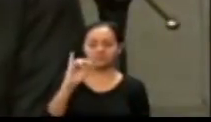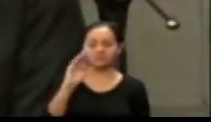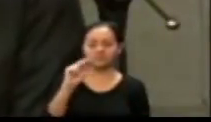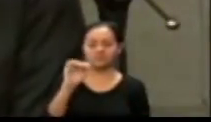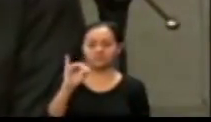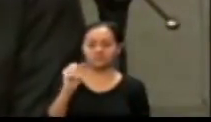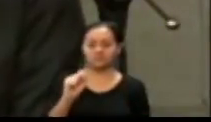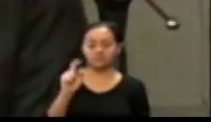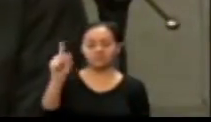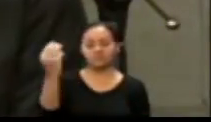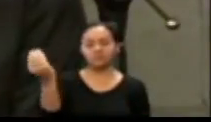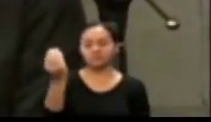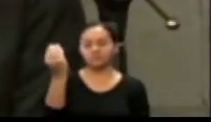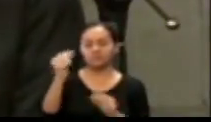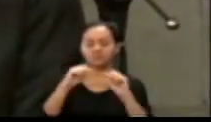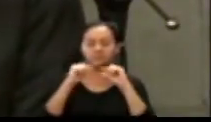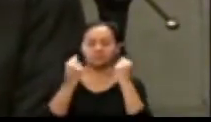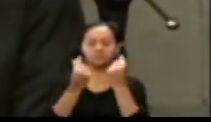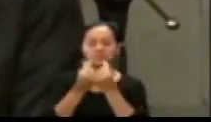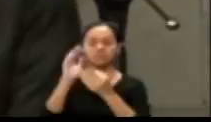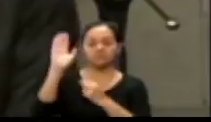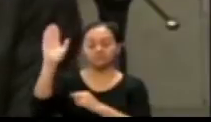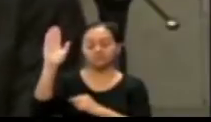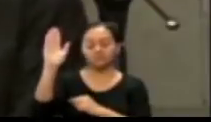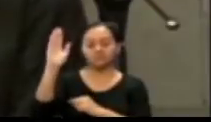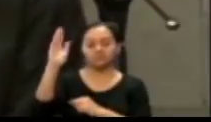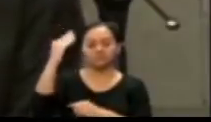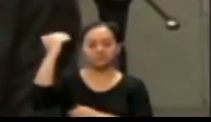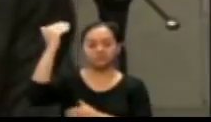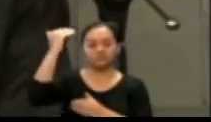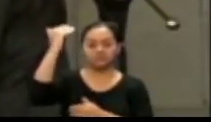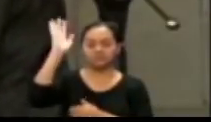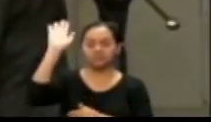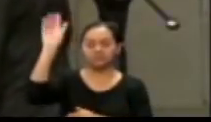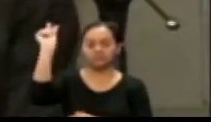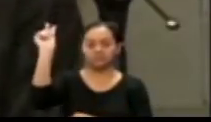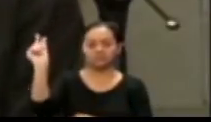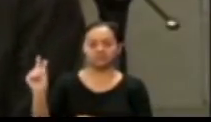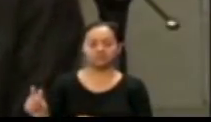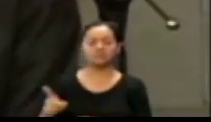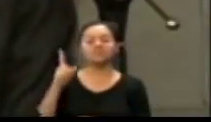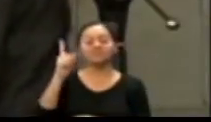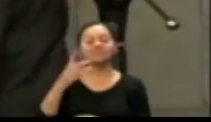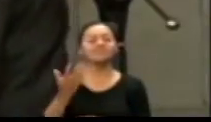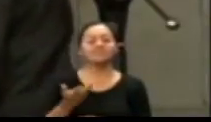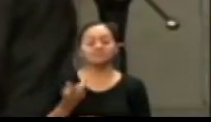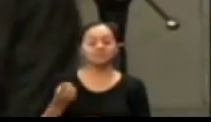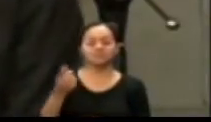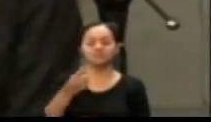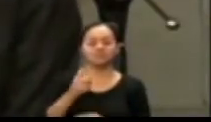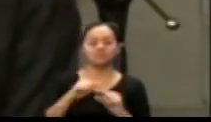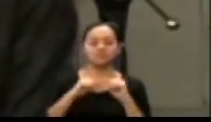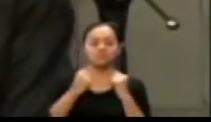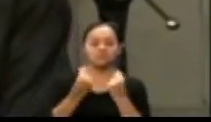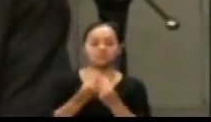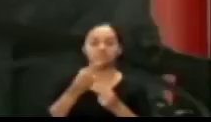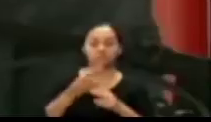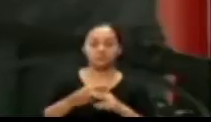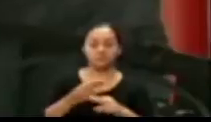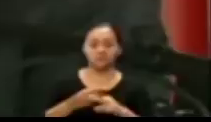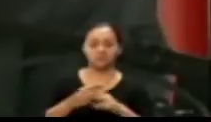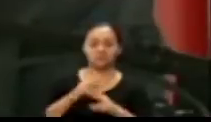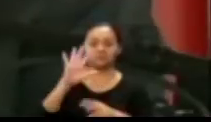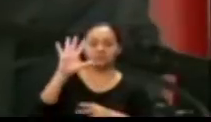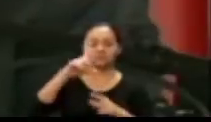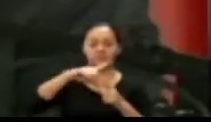movimiento joven, dinámico, renovador en la política del viejo continente, denominado precisamente el Movimiento 5 Estrellas. Con